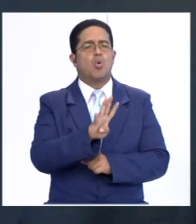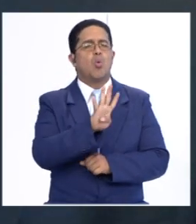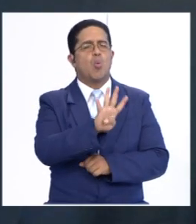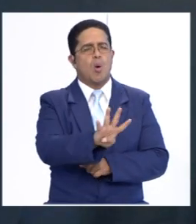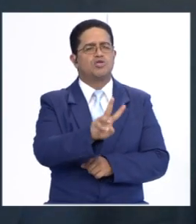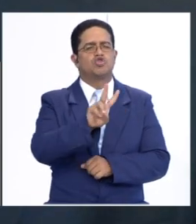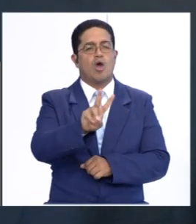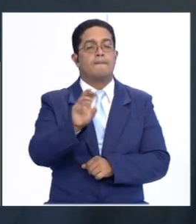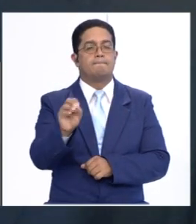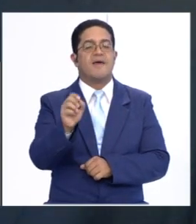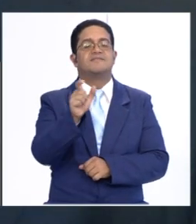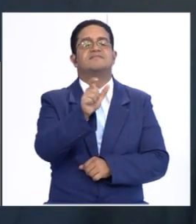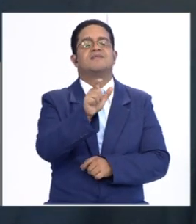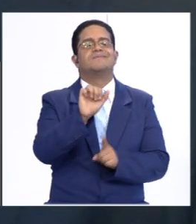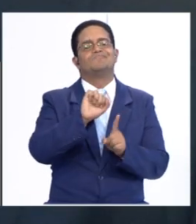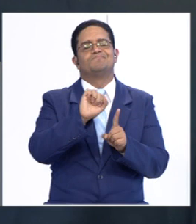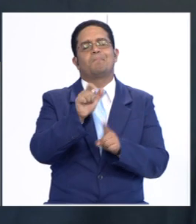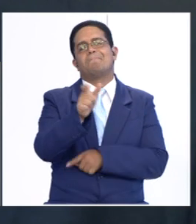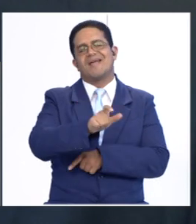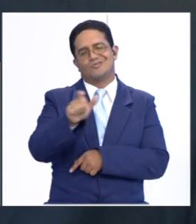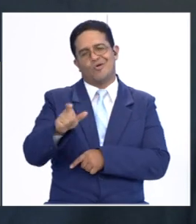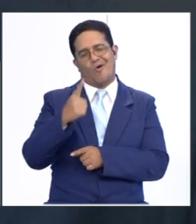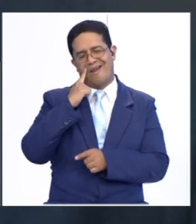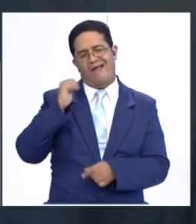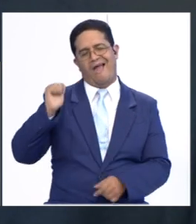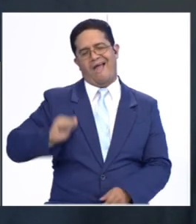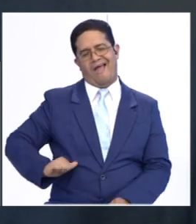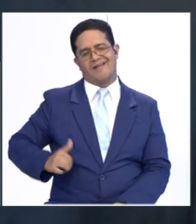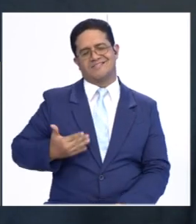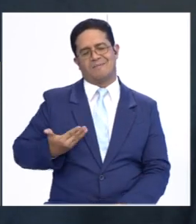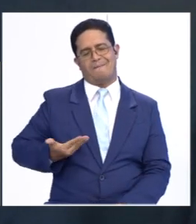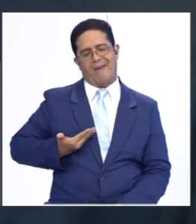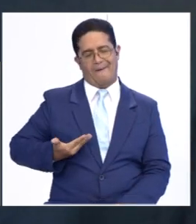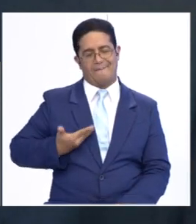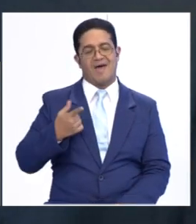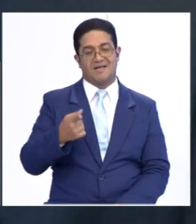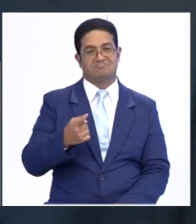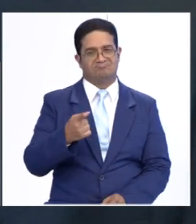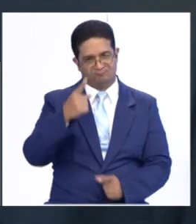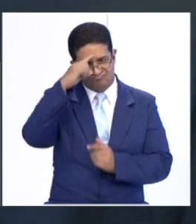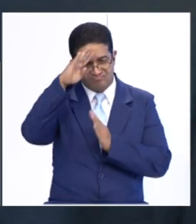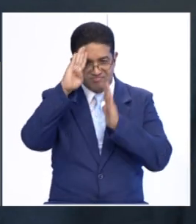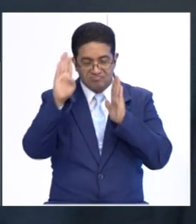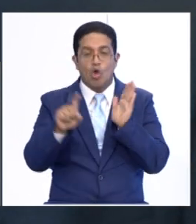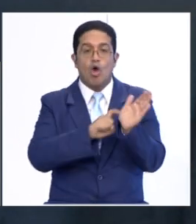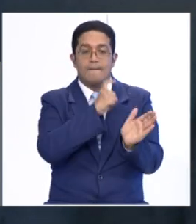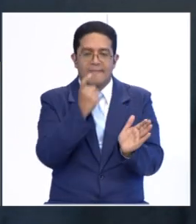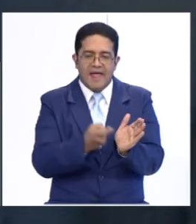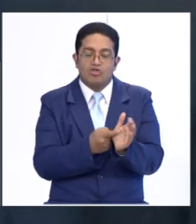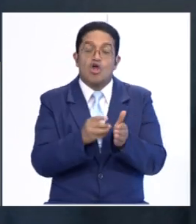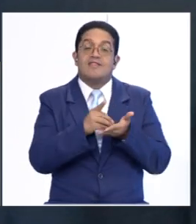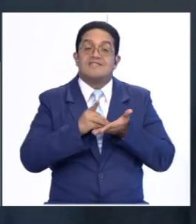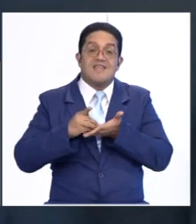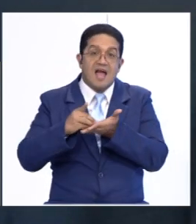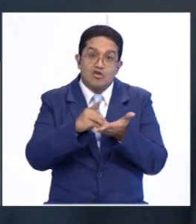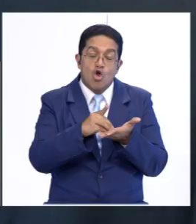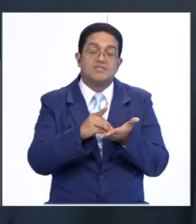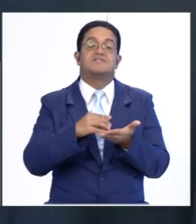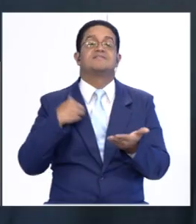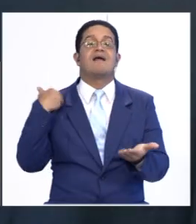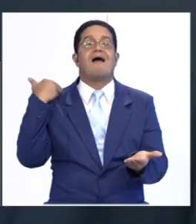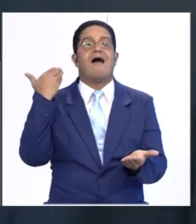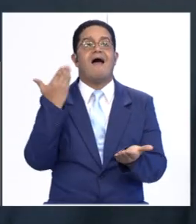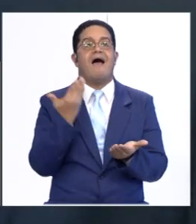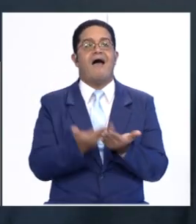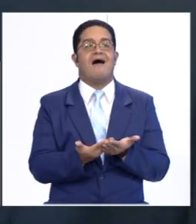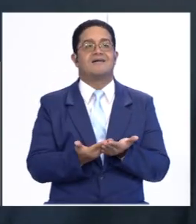420 casos de cáncer de mama con el tratamiento integral, desde su diagnóstico hasta su